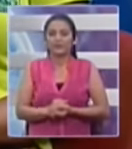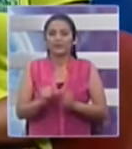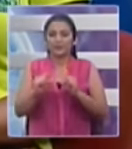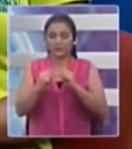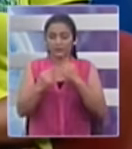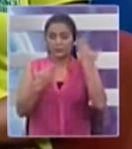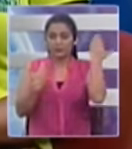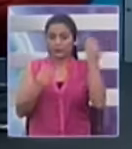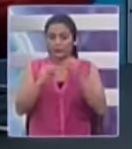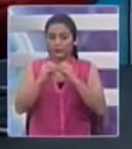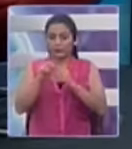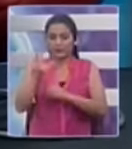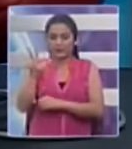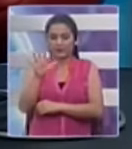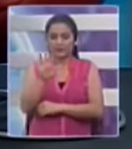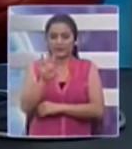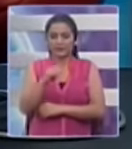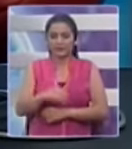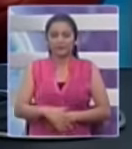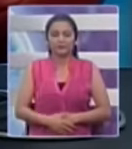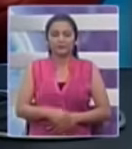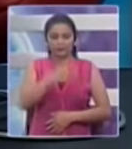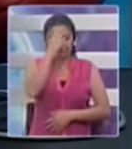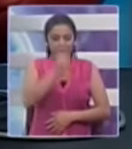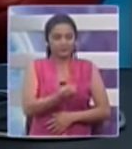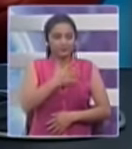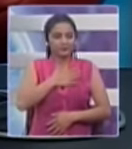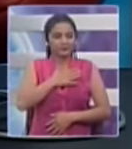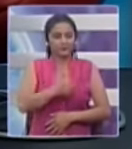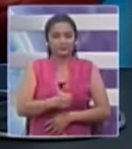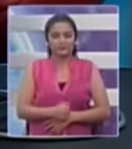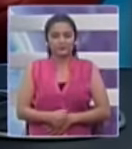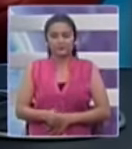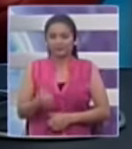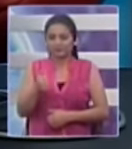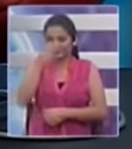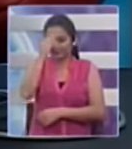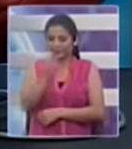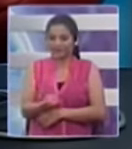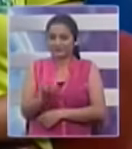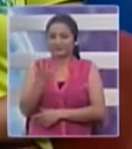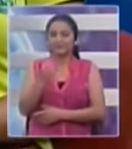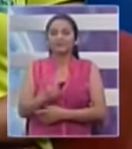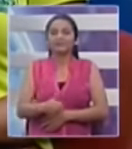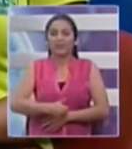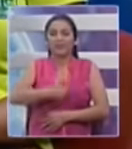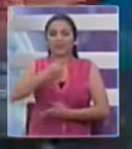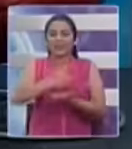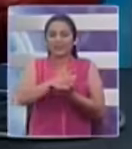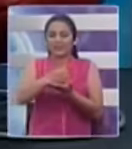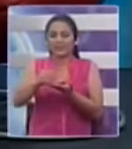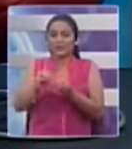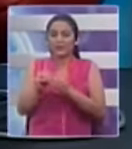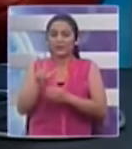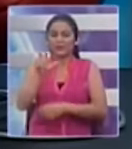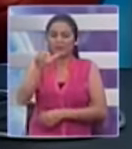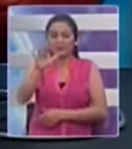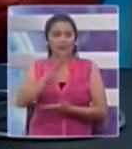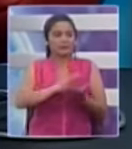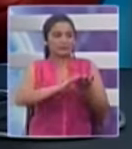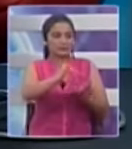País. Está con nosotros. ¿Cómo le va, doctora? Buenos días. Hola, Javier. ¿Cómo está? Buenos días. Bienvenida. Candidata por el Distrito 3. Tres, discúlpeme. Un okay.